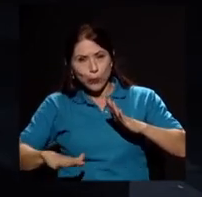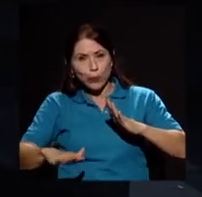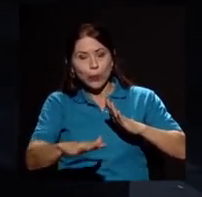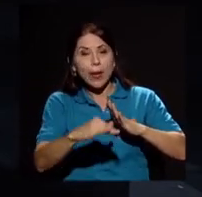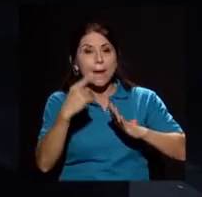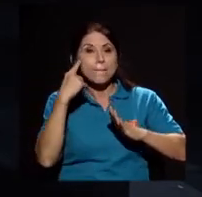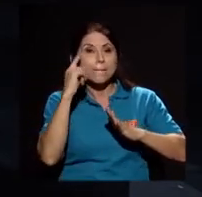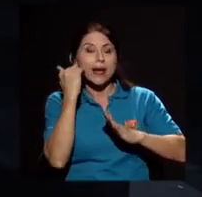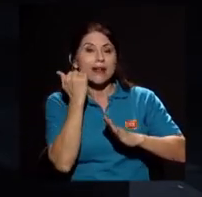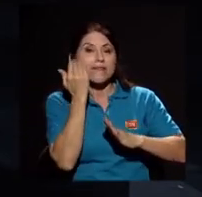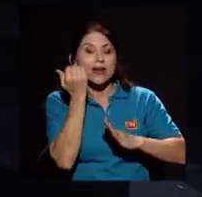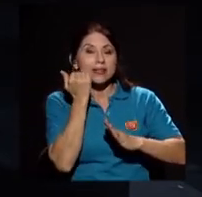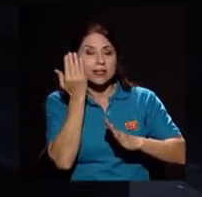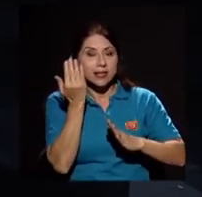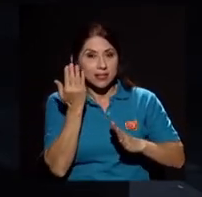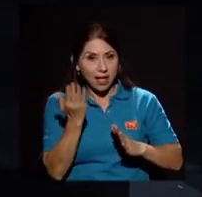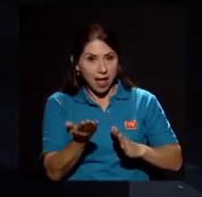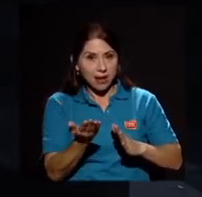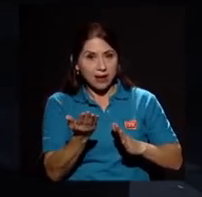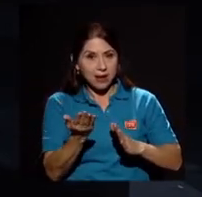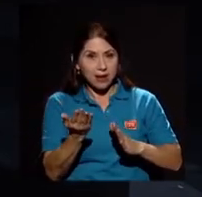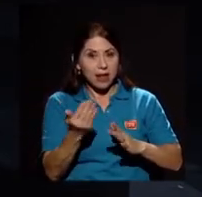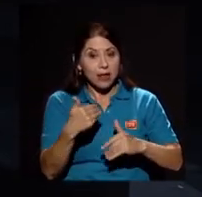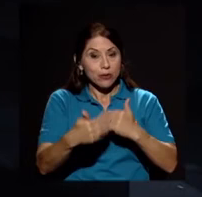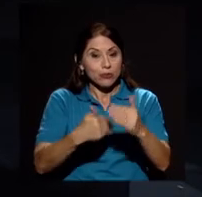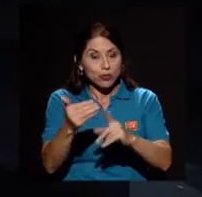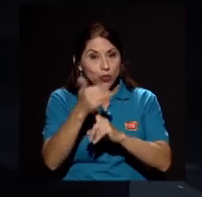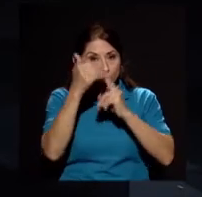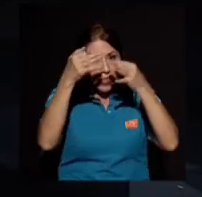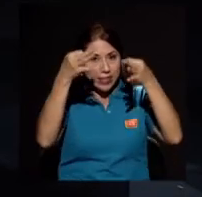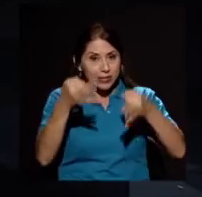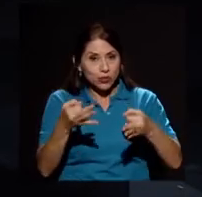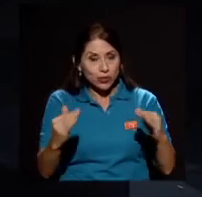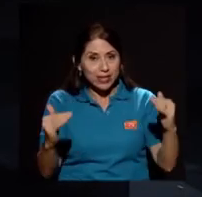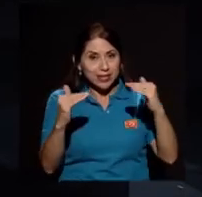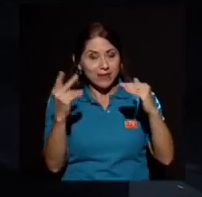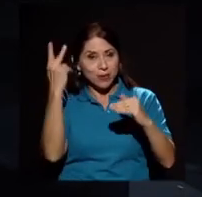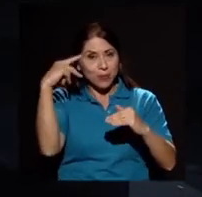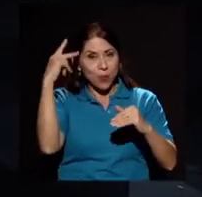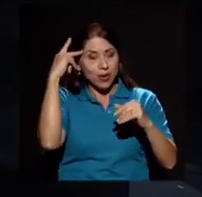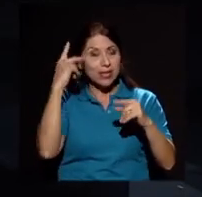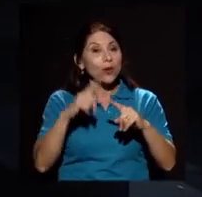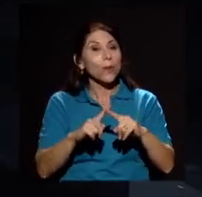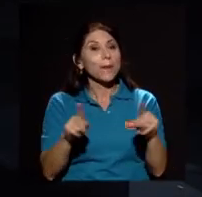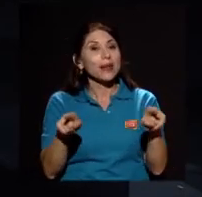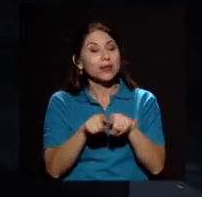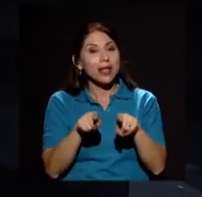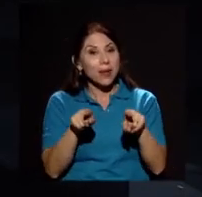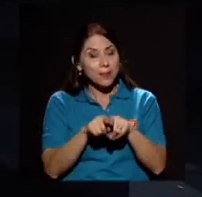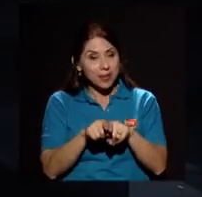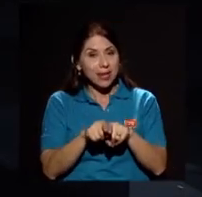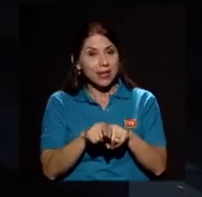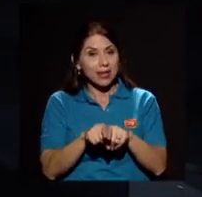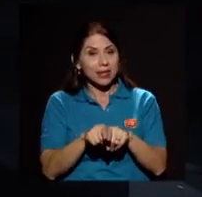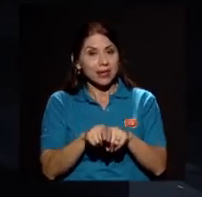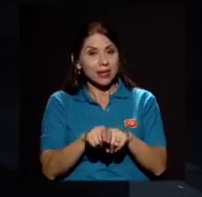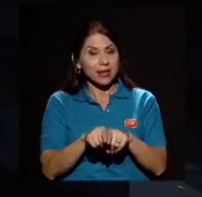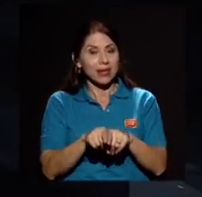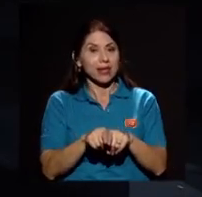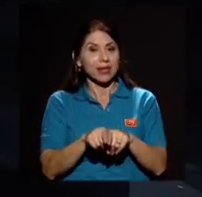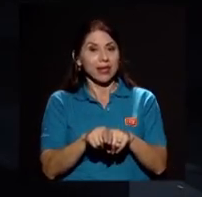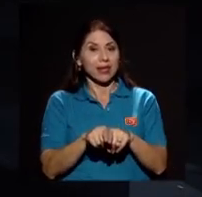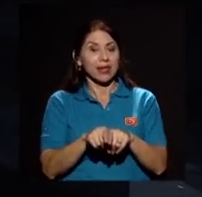facilitar la toma de decisión a nivel político pero también la sanción